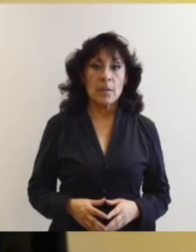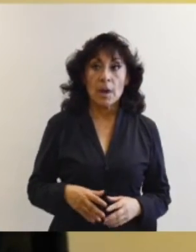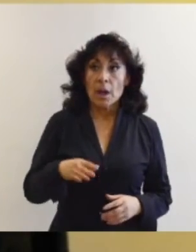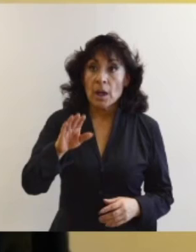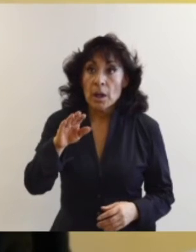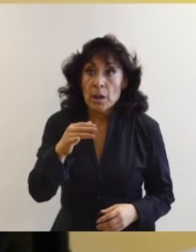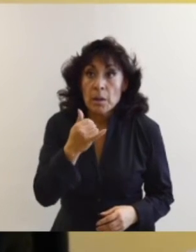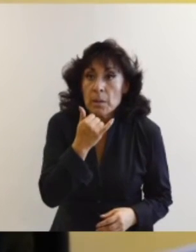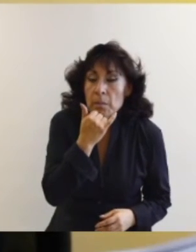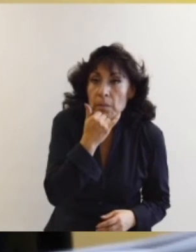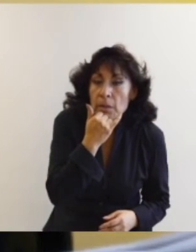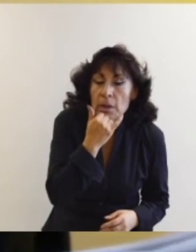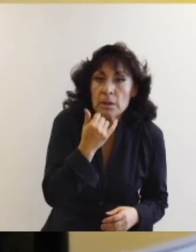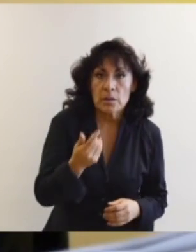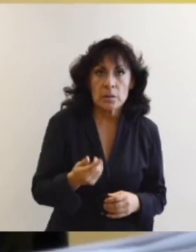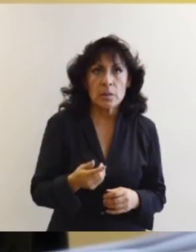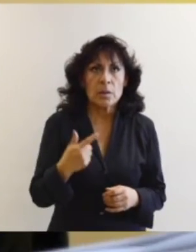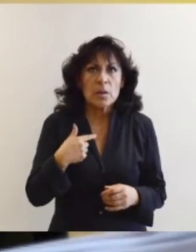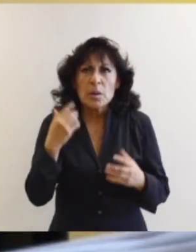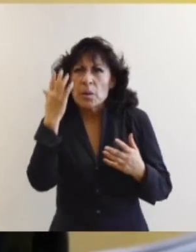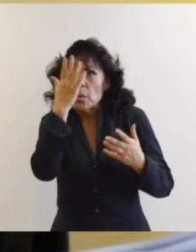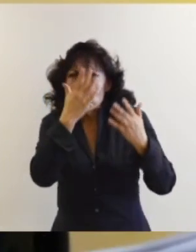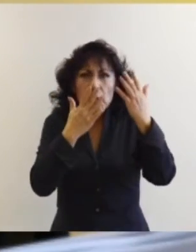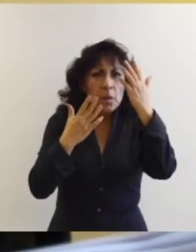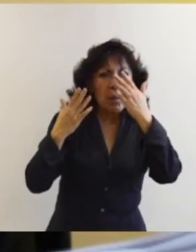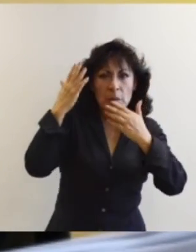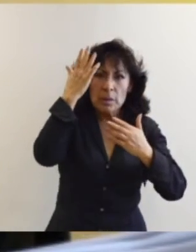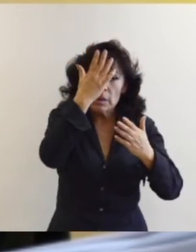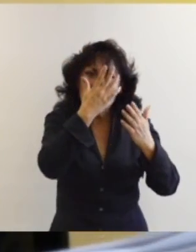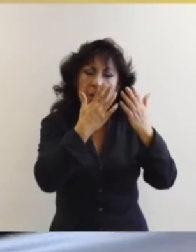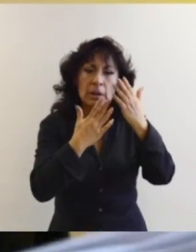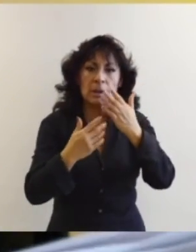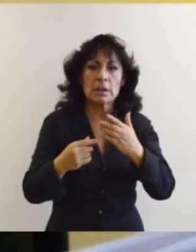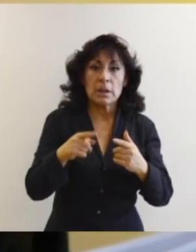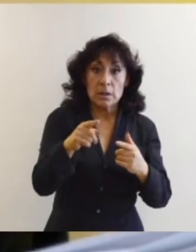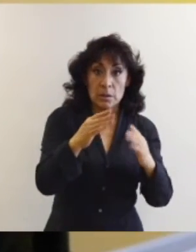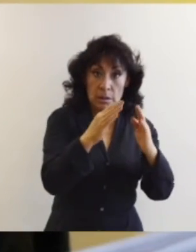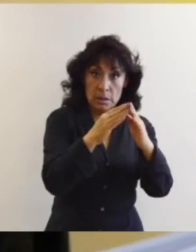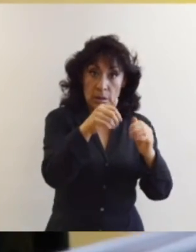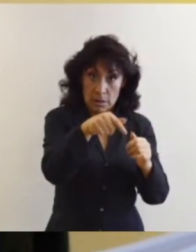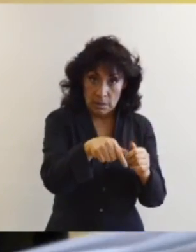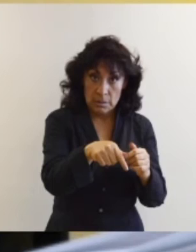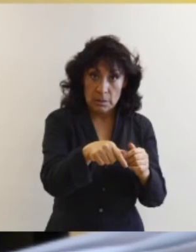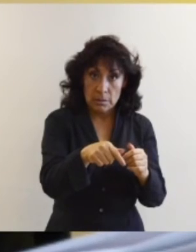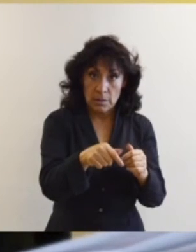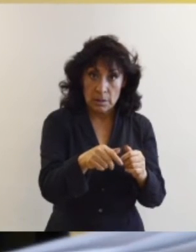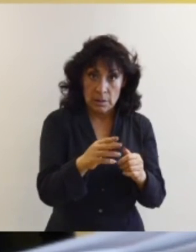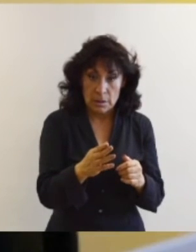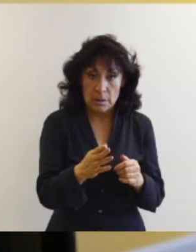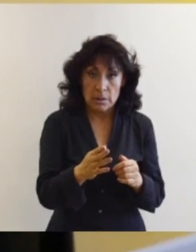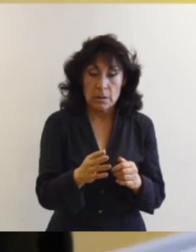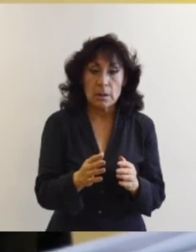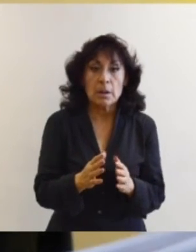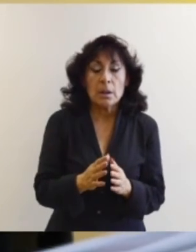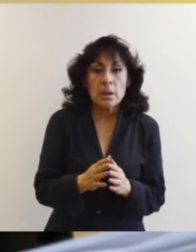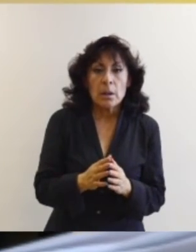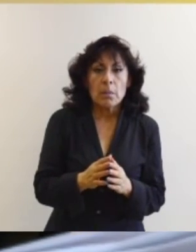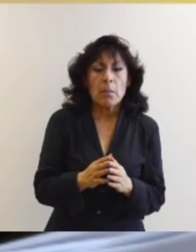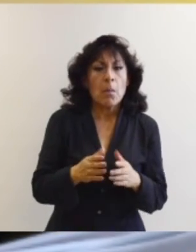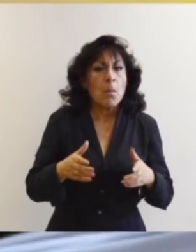Perdóneme, joven, me parece haber extraviado el camino. Usted es de aquí, ¿no? Dígame, por